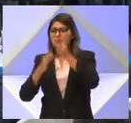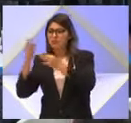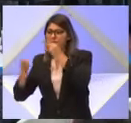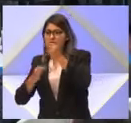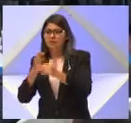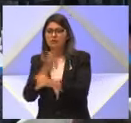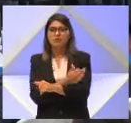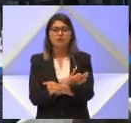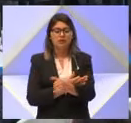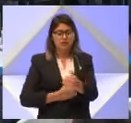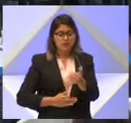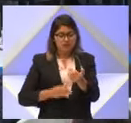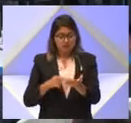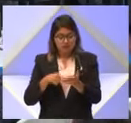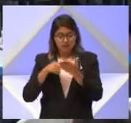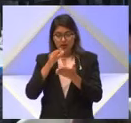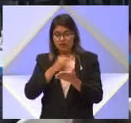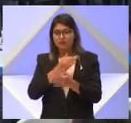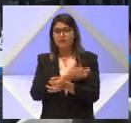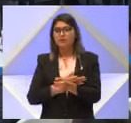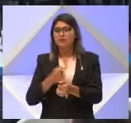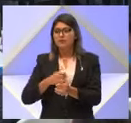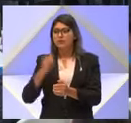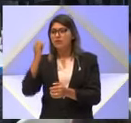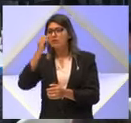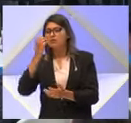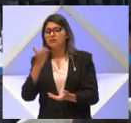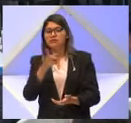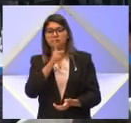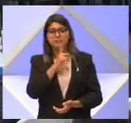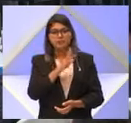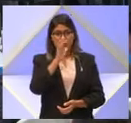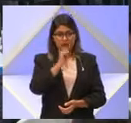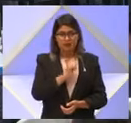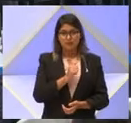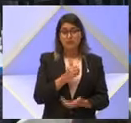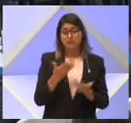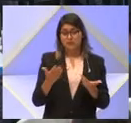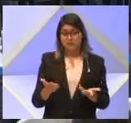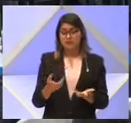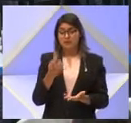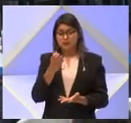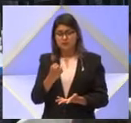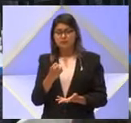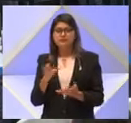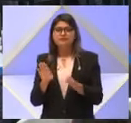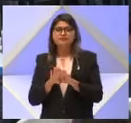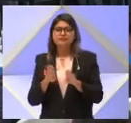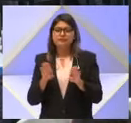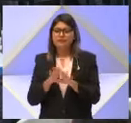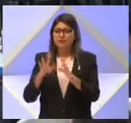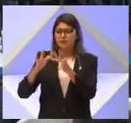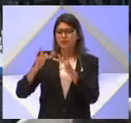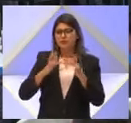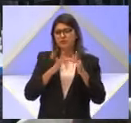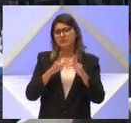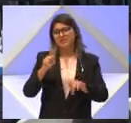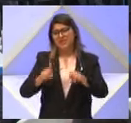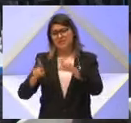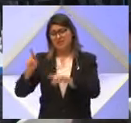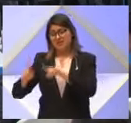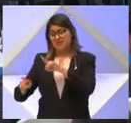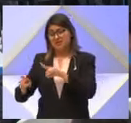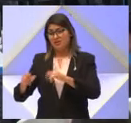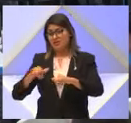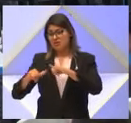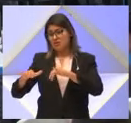demasiado lejos las brechas de la conectividad pues tienen su aspecto geográfico pueden estar en diferentes zonas